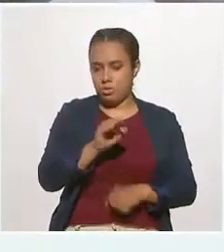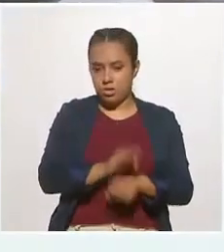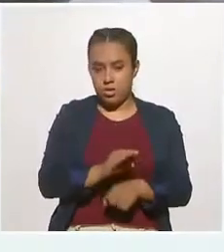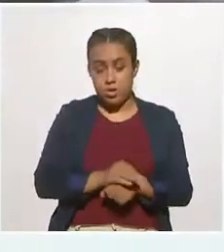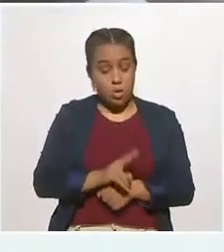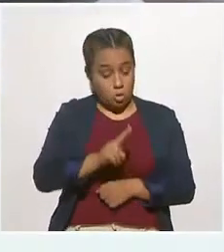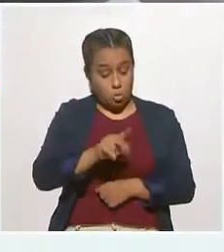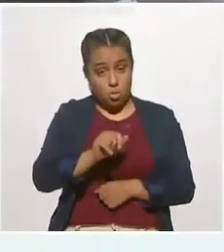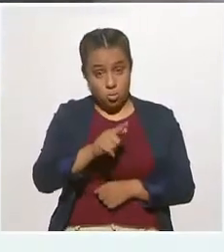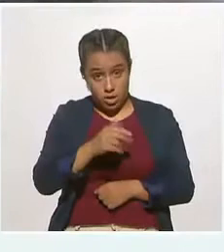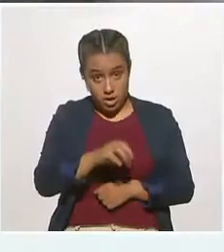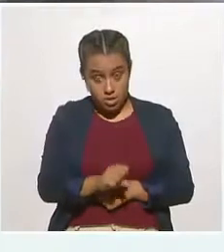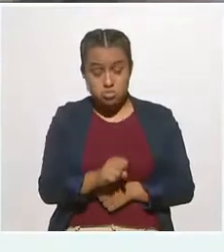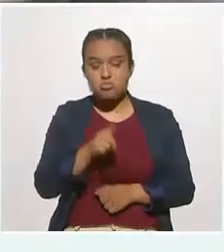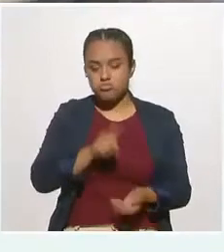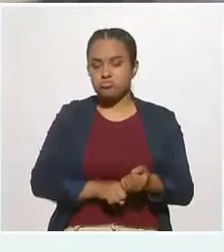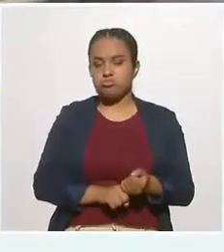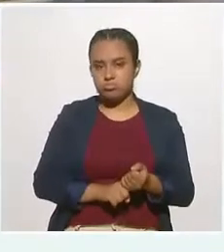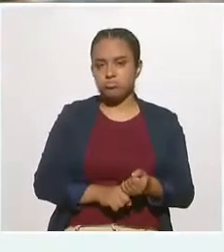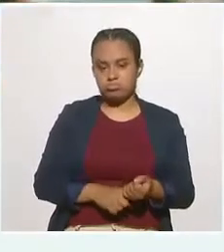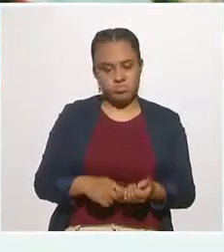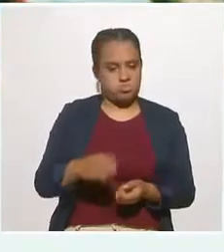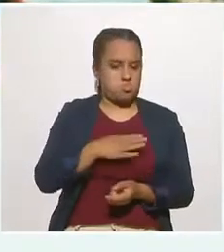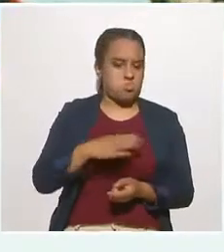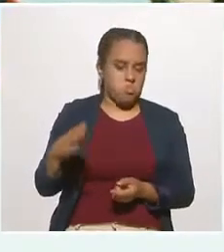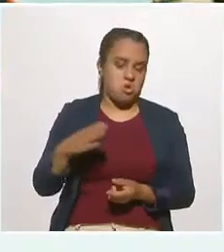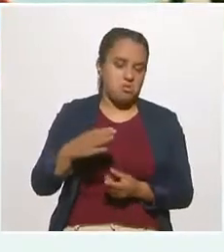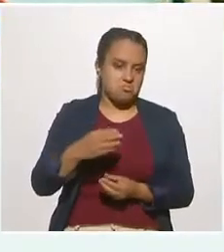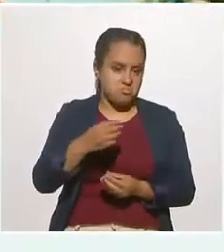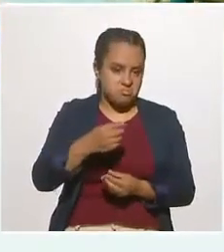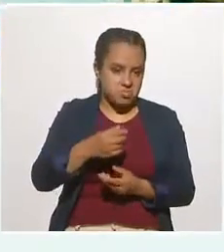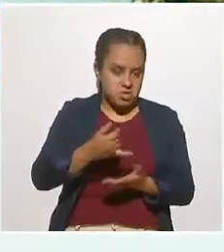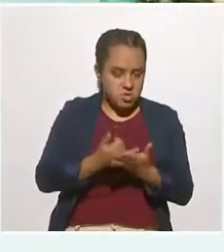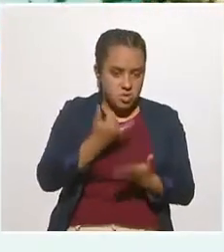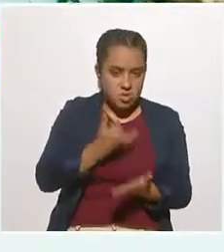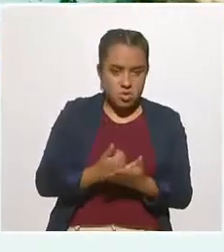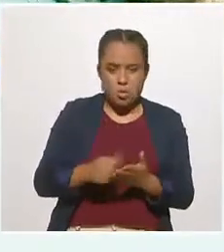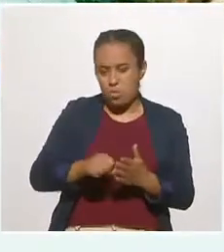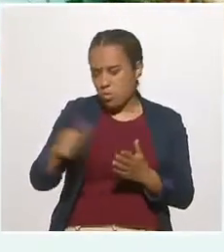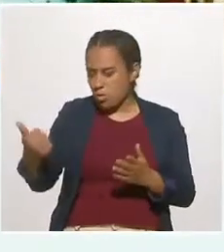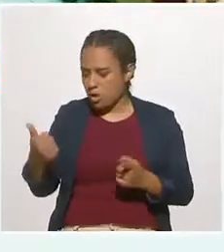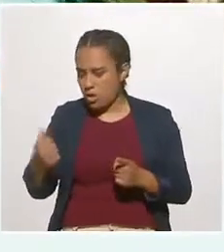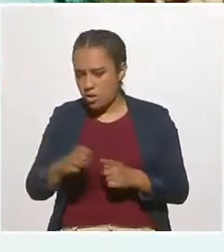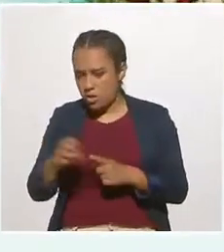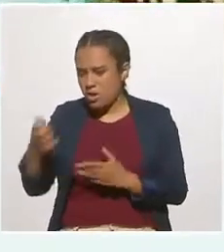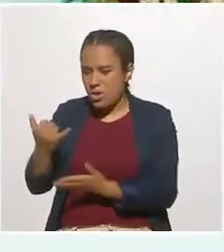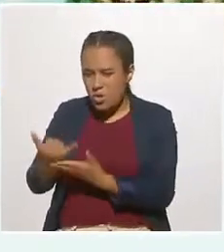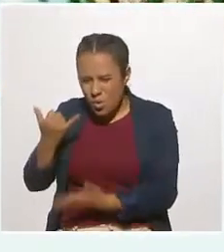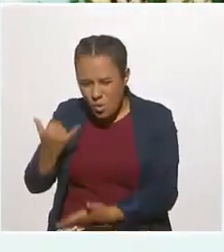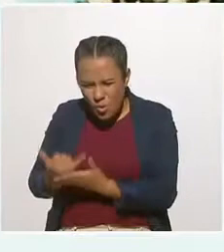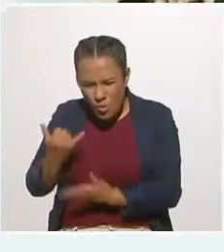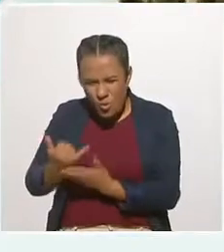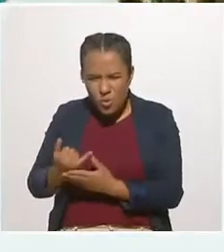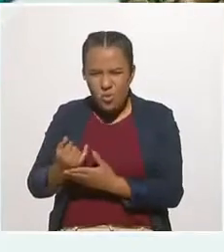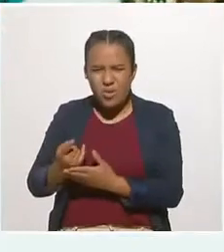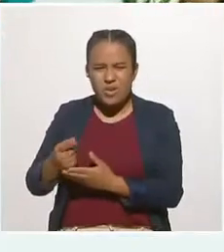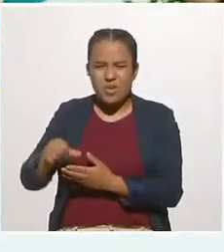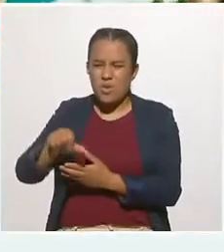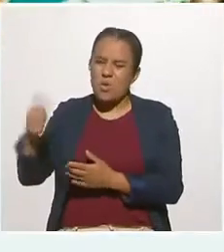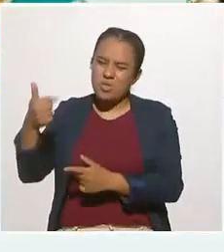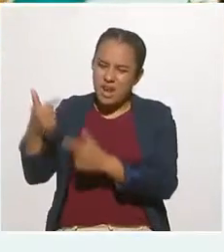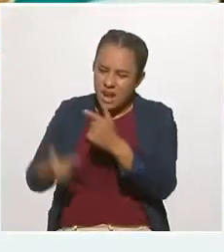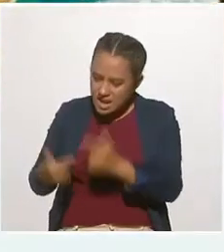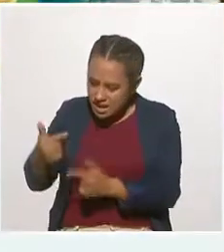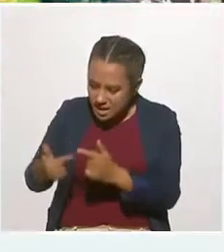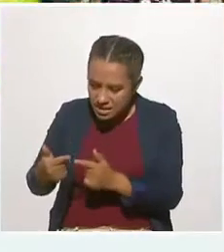opción, sobre todo contrastando con las opciones de yogur o de fermentados lácteos que tenemos en